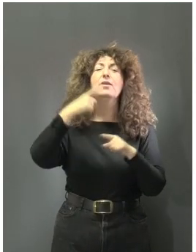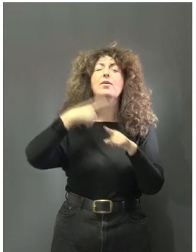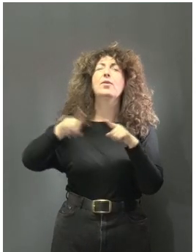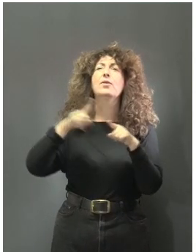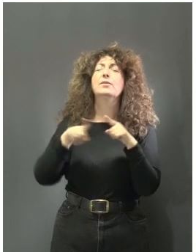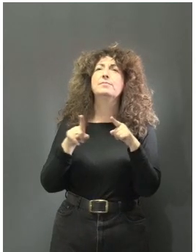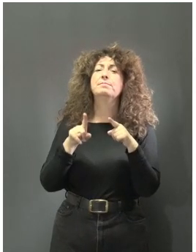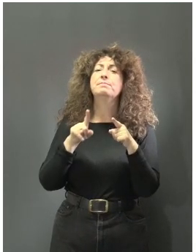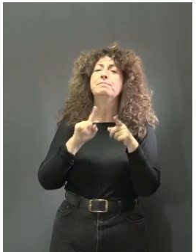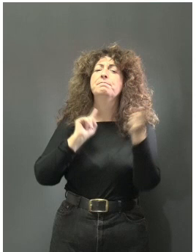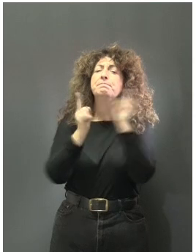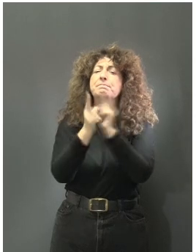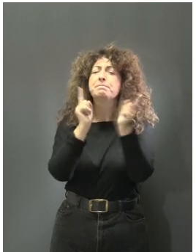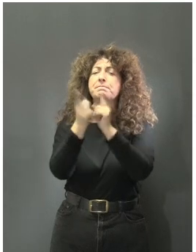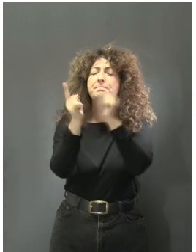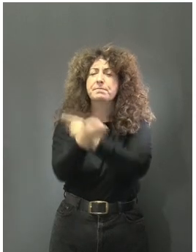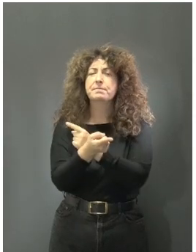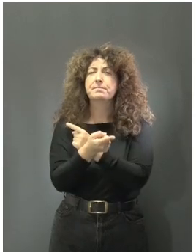variando